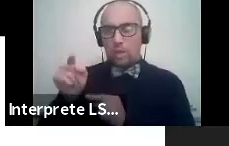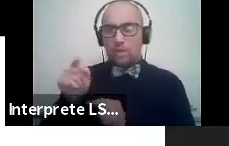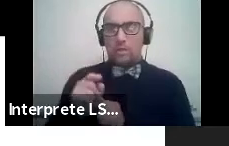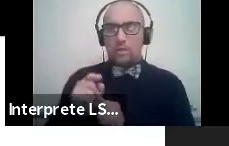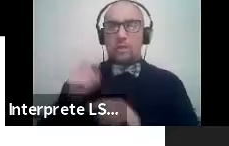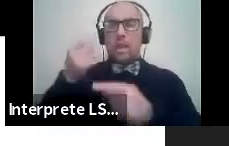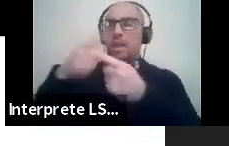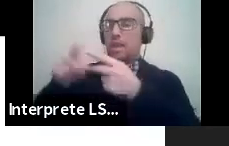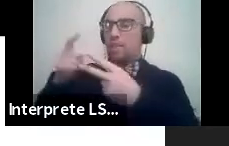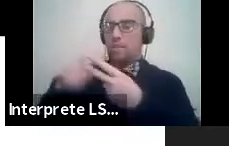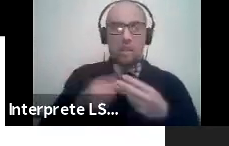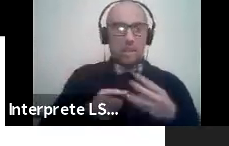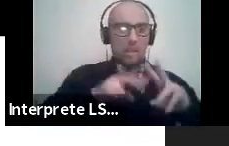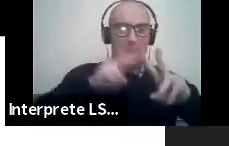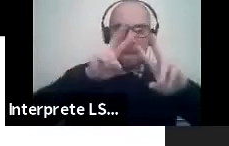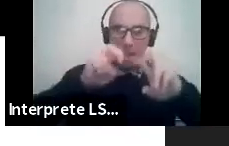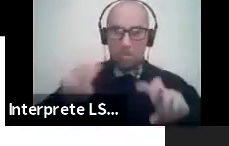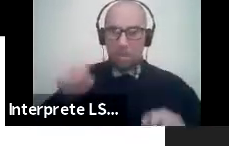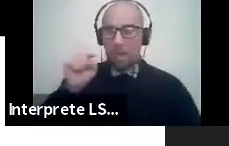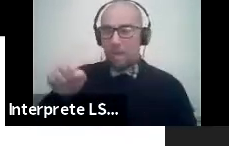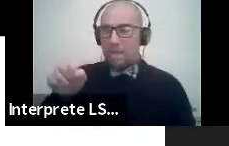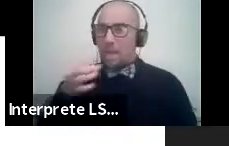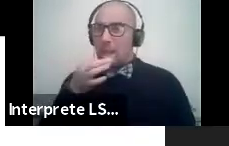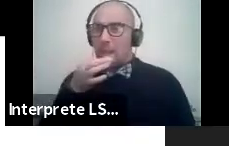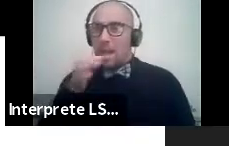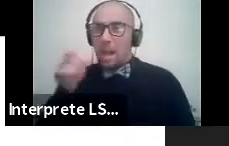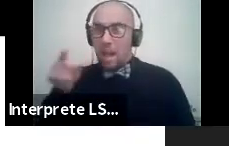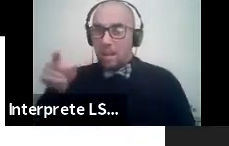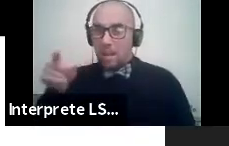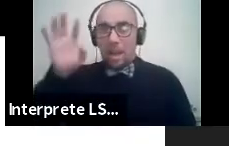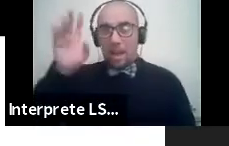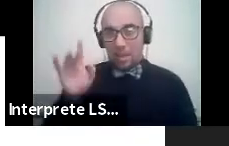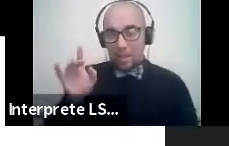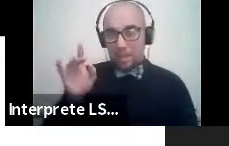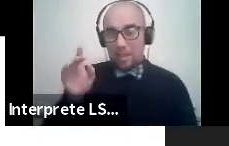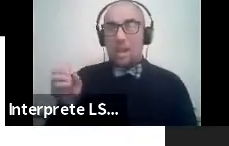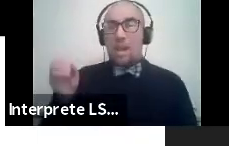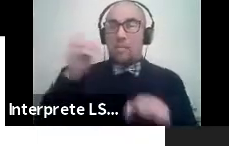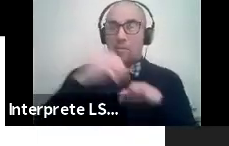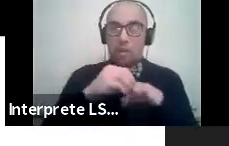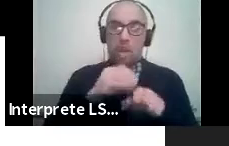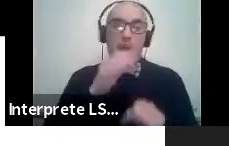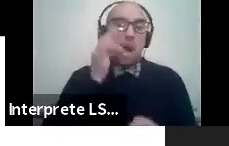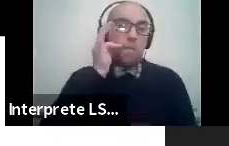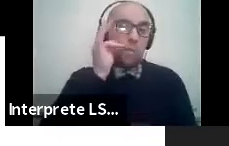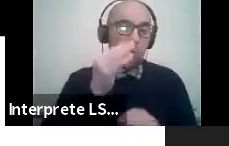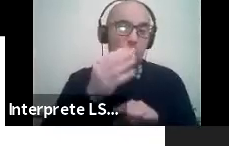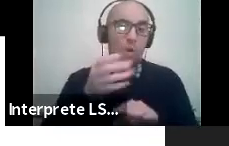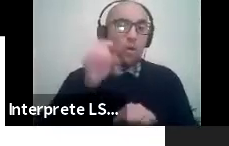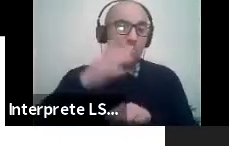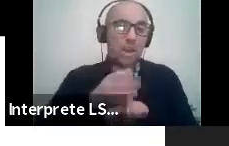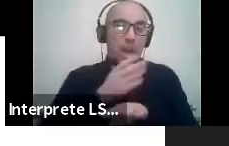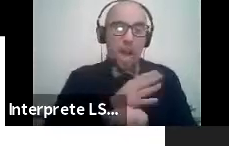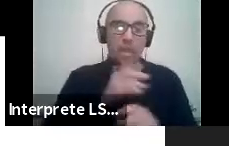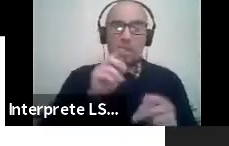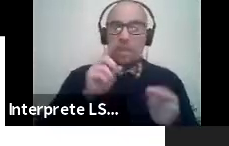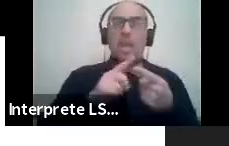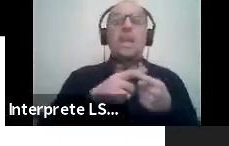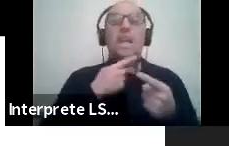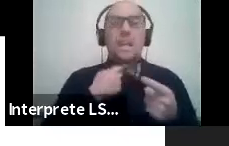diversas investigaciones que predicen el rendimiento matemático, el interés de los niños, su motivación,